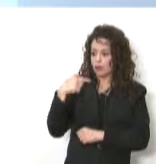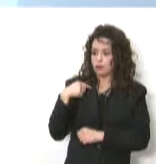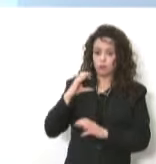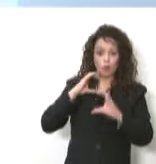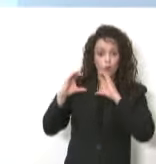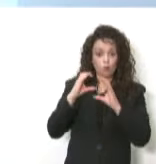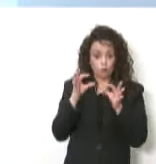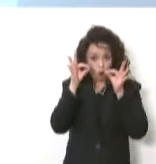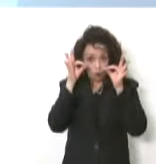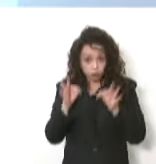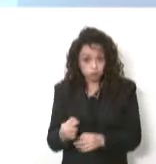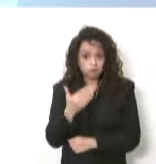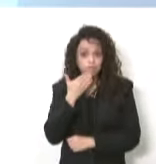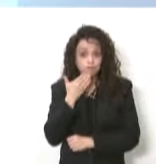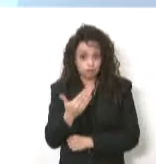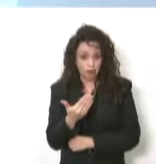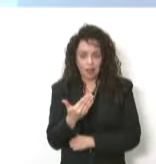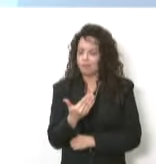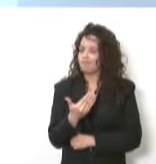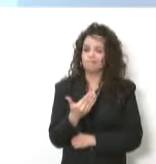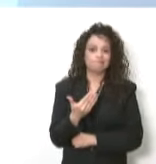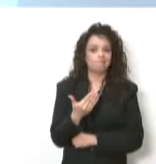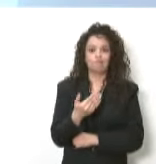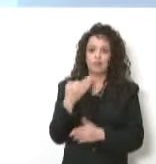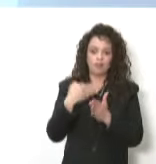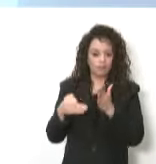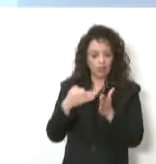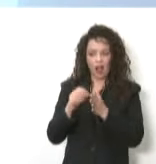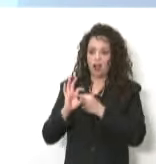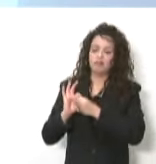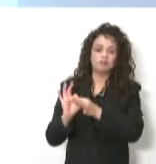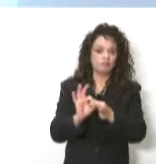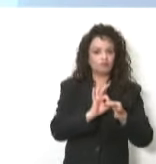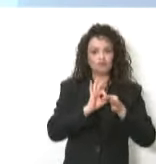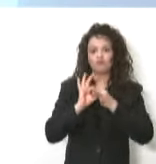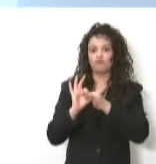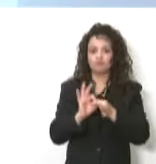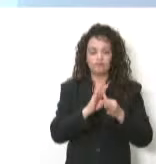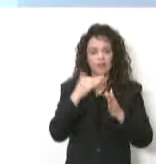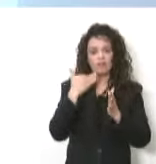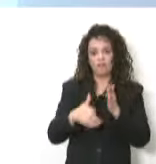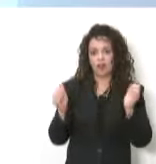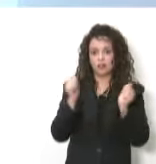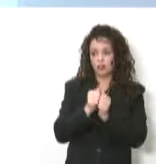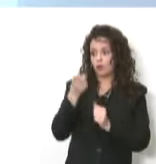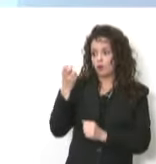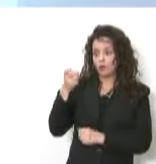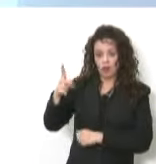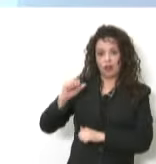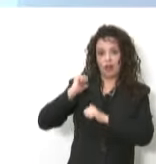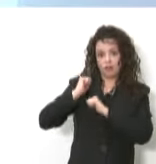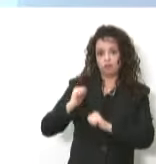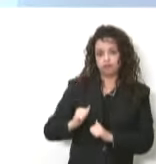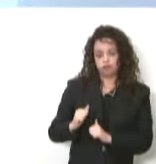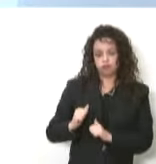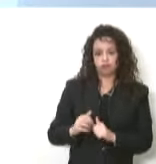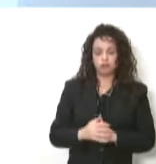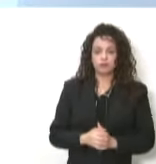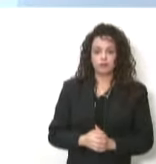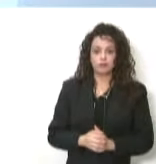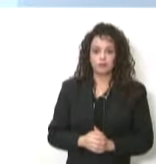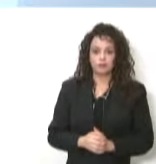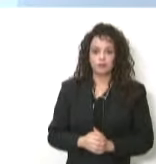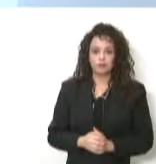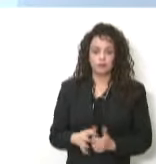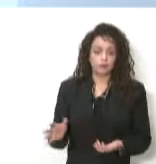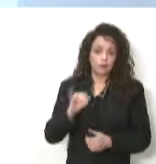hojuelas, hubo momentos, desde luego muchos, en los que tuvimos que mostrar autoridad con enorme contundencia, sin desde luego en lo